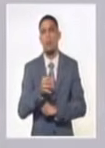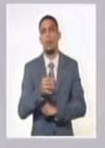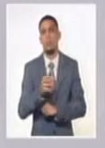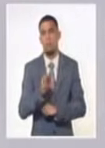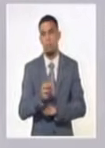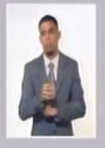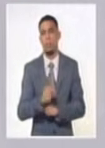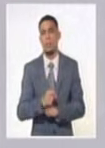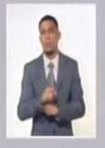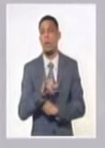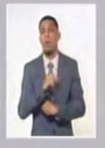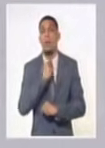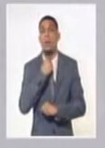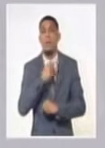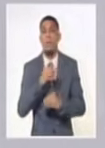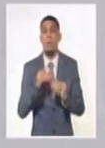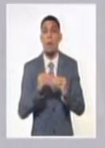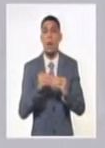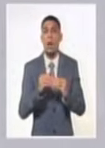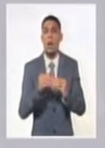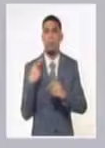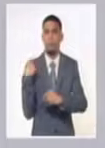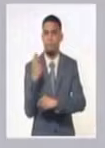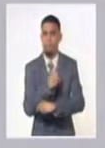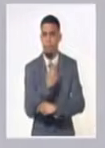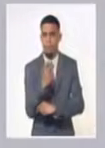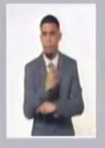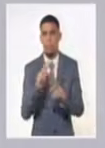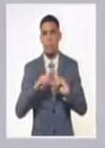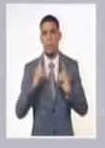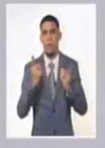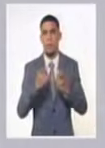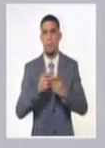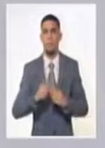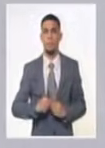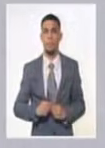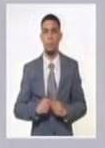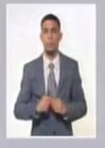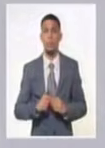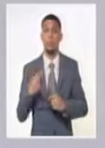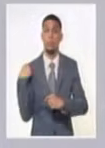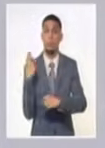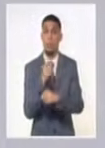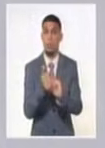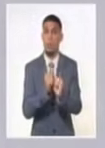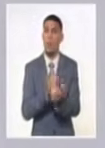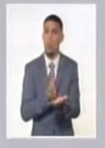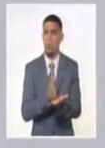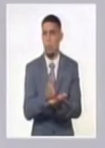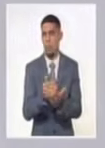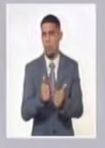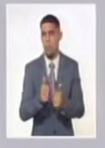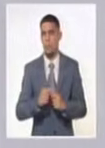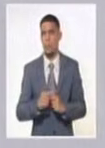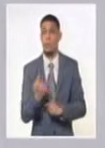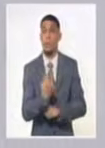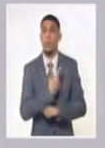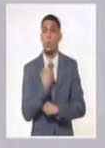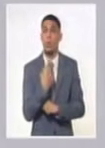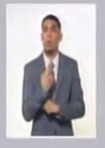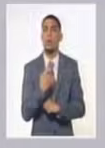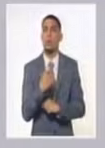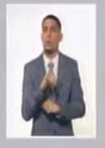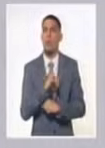decir, todo lo que tiene que ver con la docencia de formación general. Ahora la formación deportiva continúa y nosotros vamos a seguir desarrollando